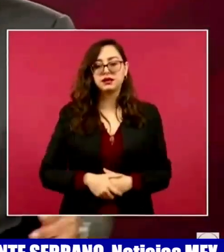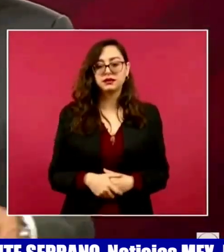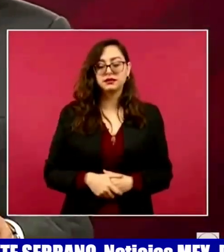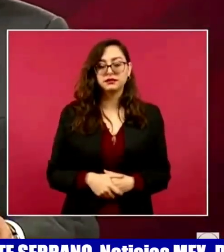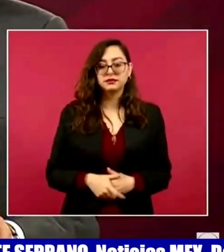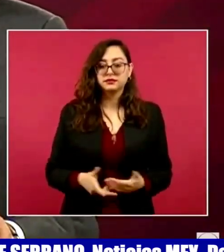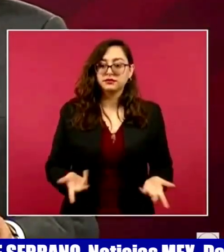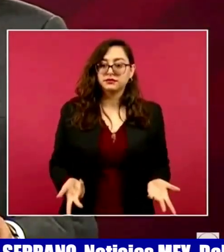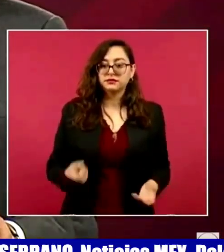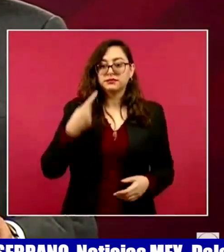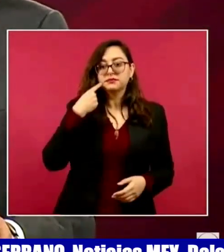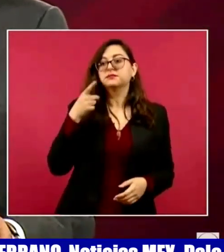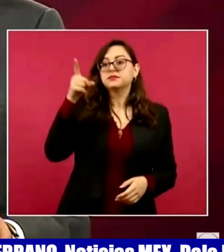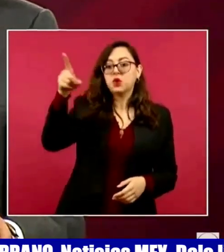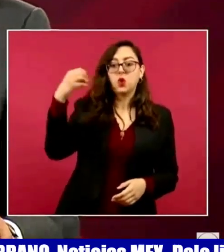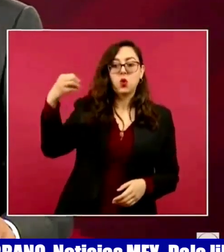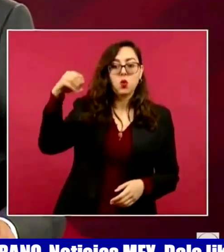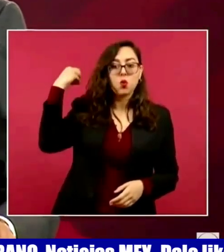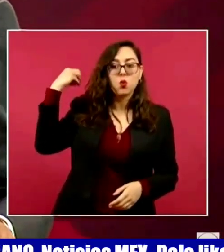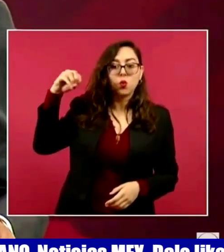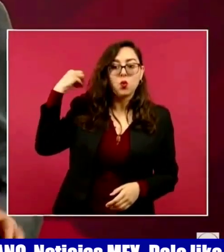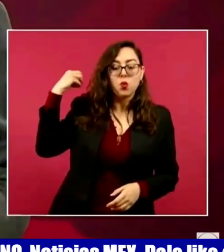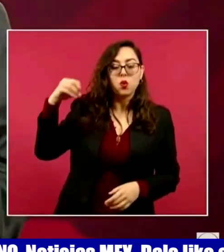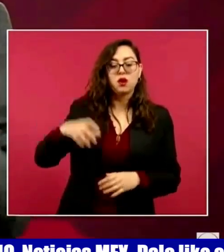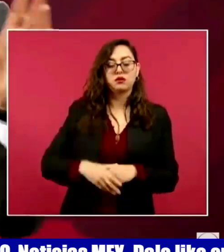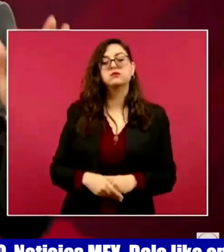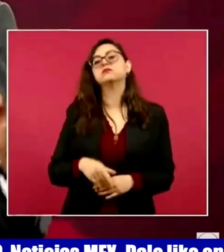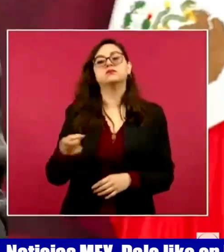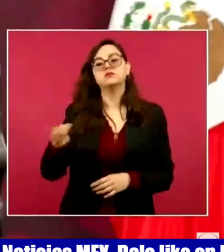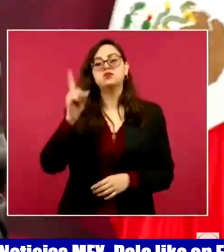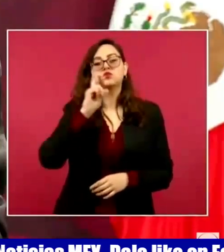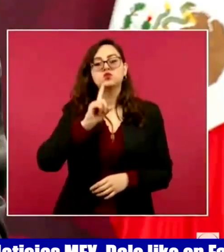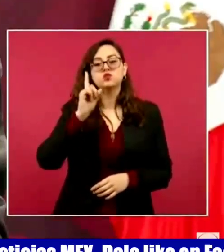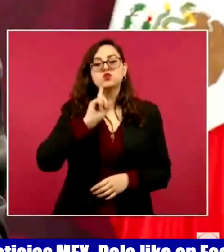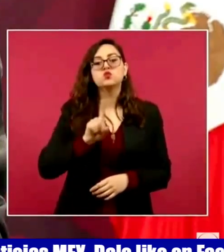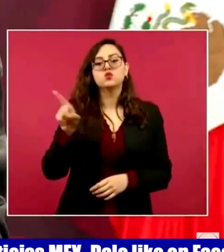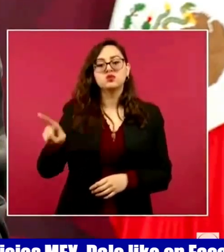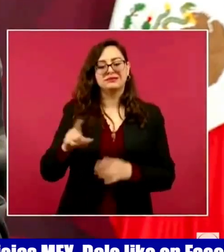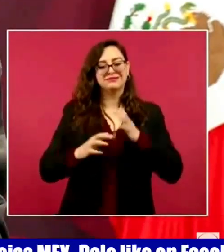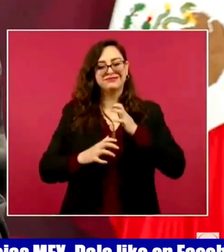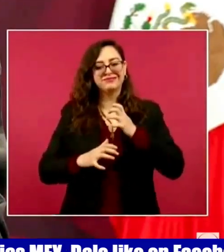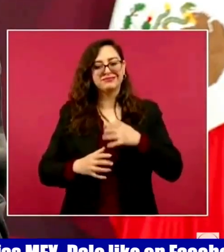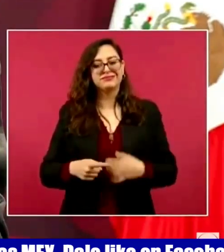Oaxaca con la saxofonista.